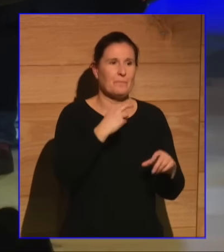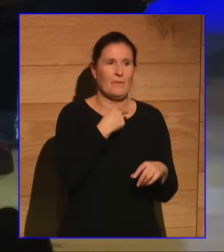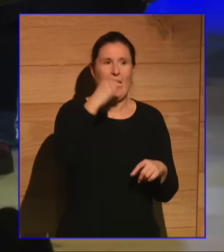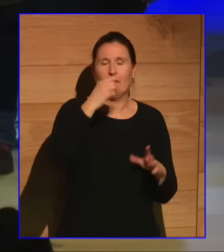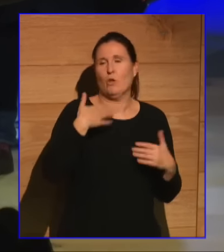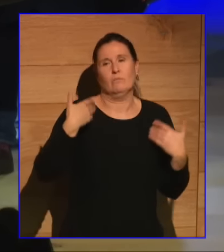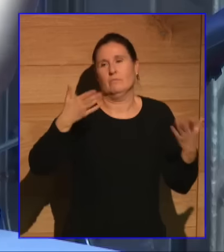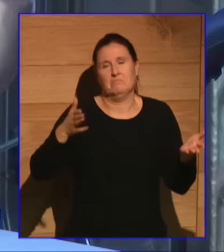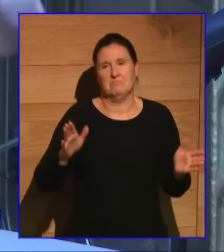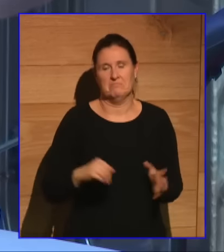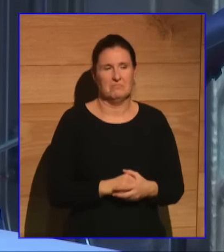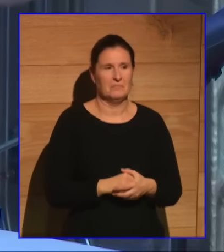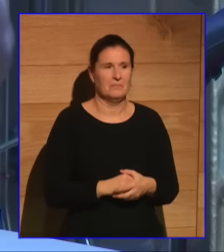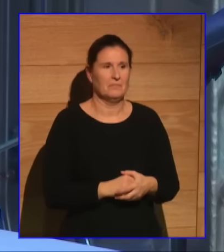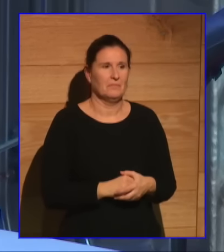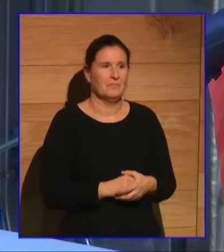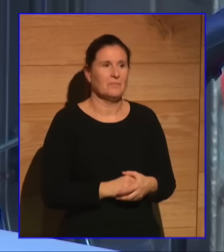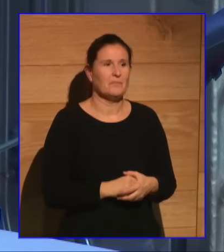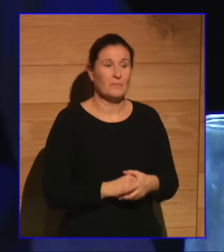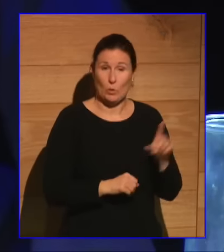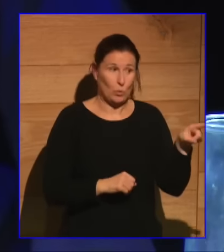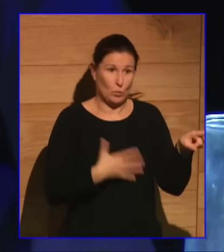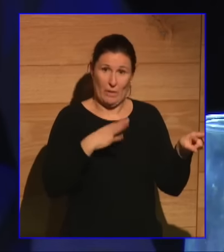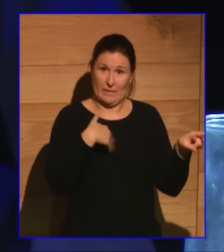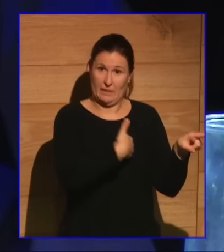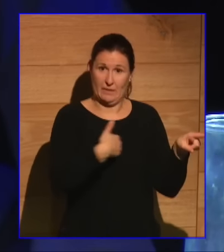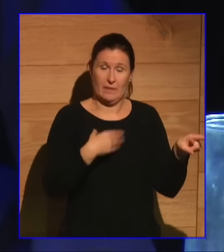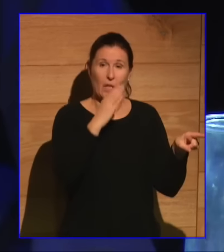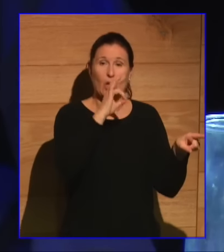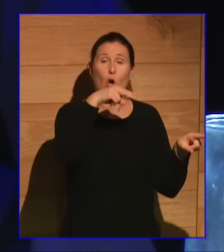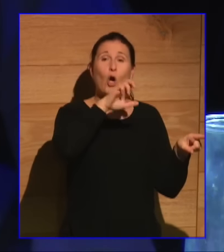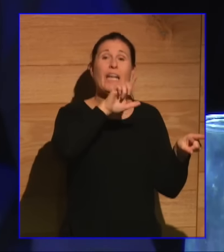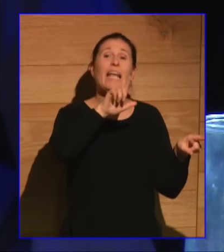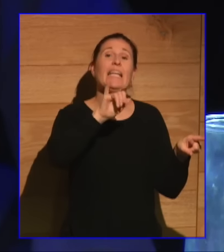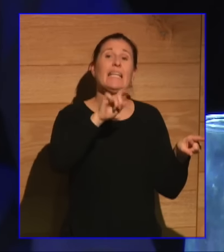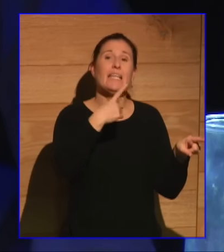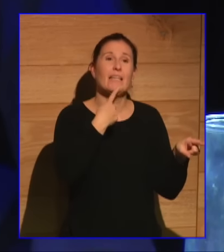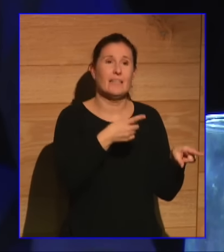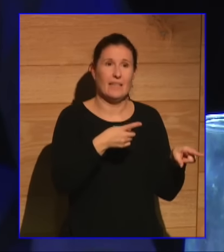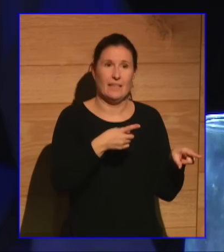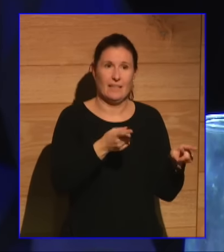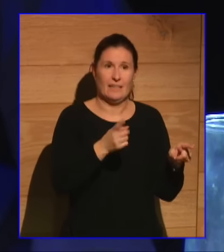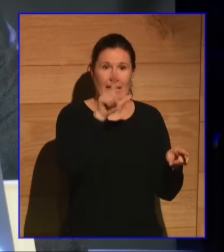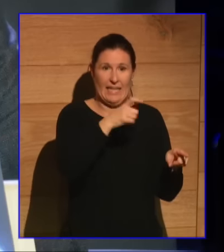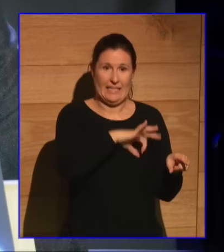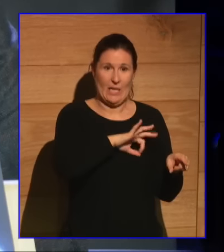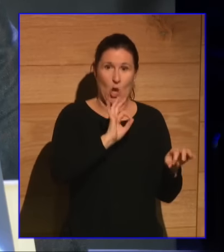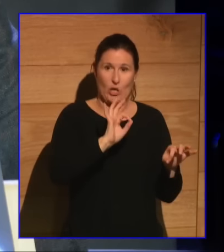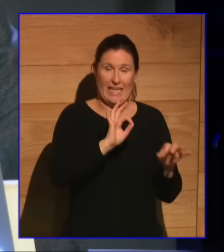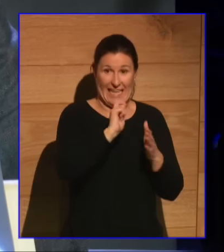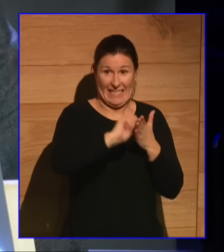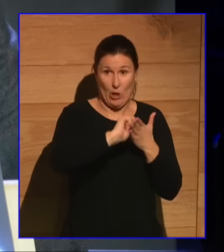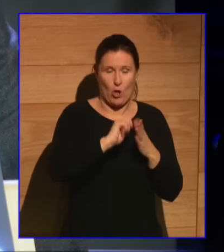queréis, ¿eh? Cuando... Vale. Cuando... Ah, pues haz tú de Connelly ahora. O del maletero. Del señor, por cierto, del